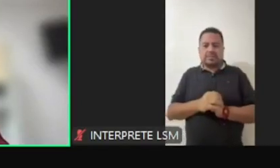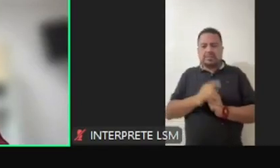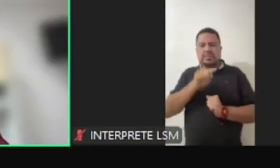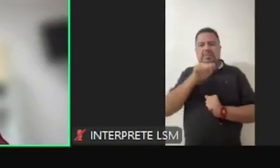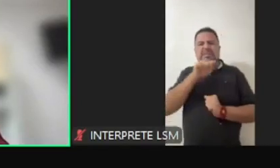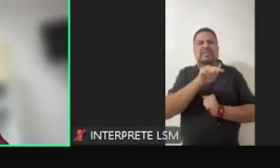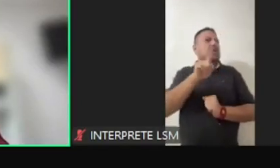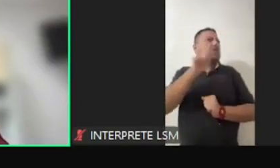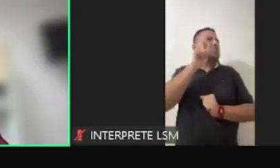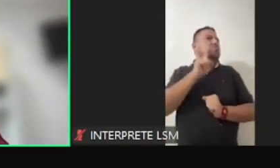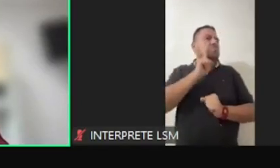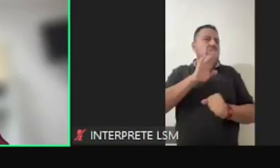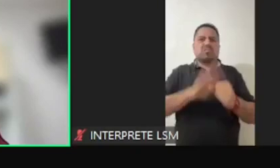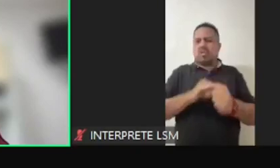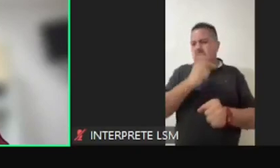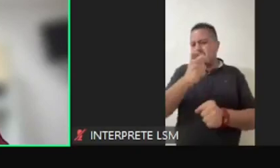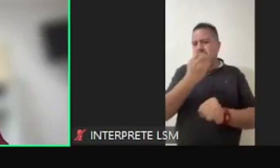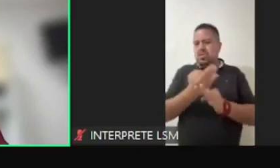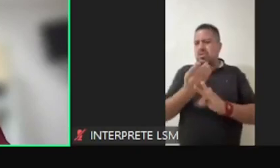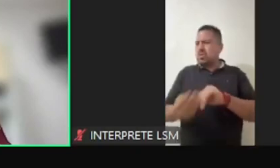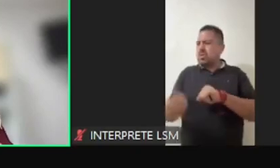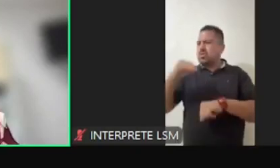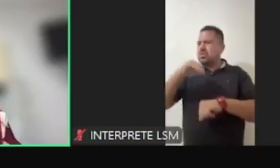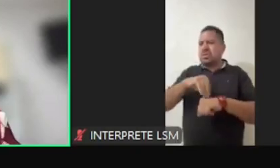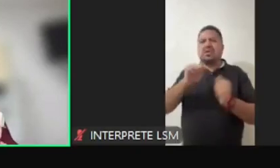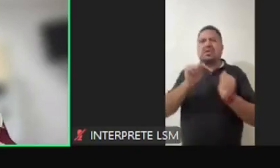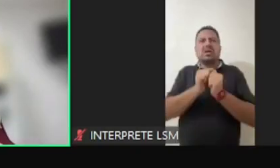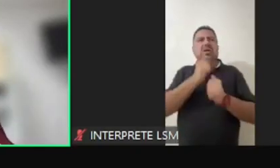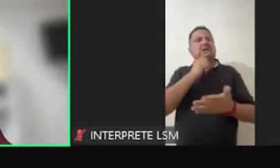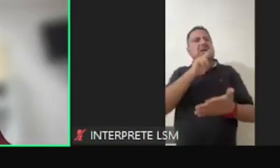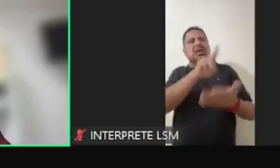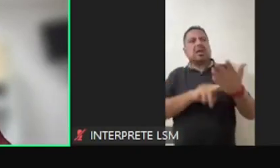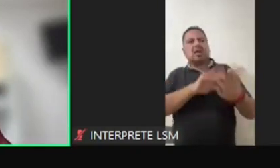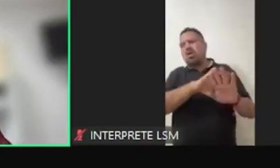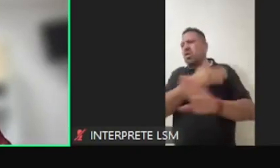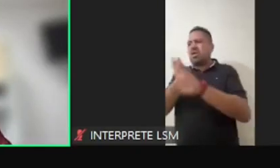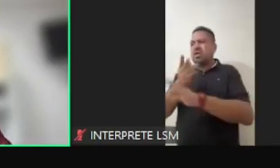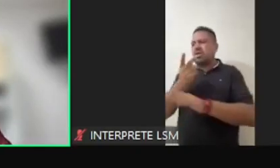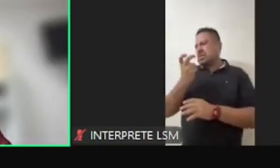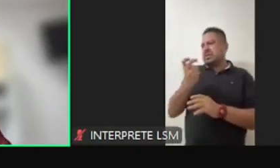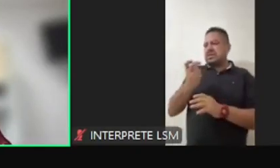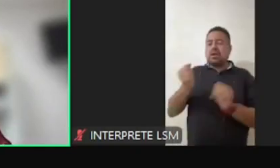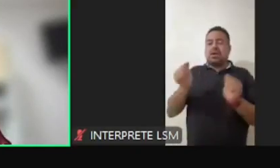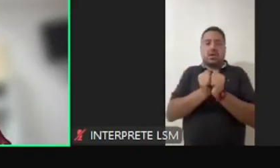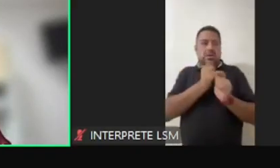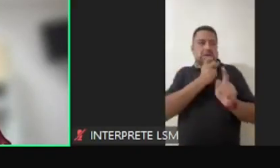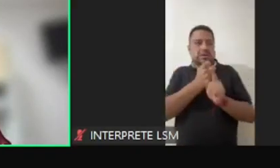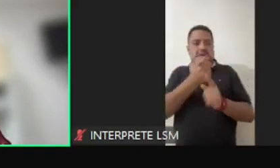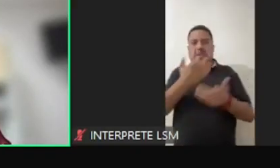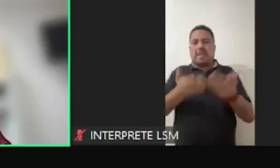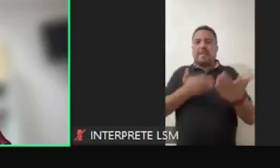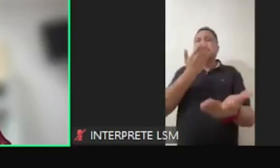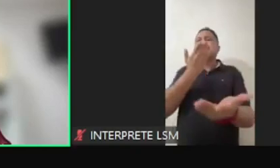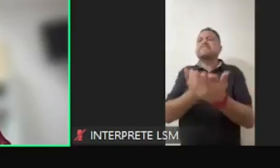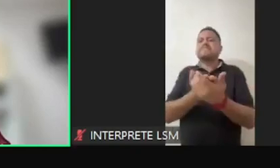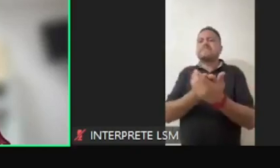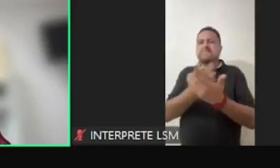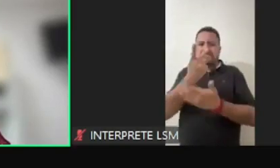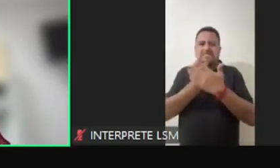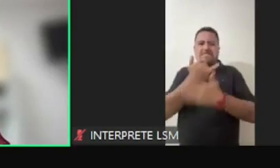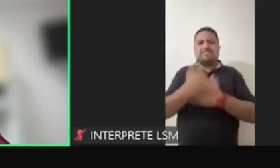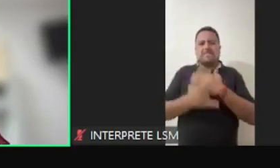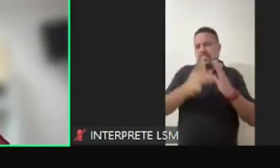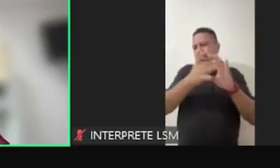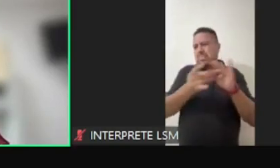mujer y por eso empleó los referidos estereotipos en contra de ella con base en lo anterior se el proyecto se califica